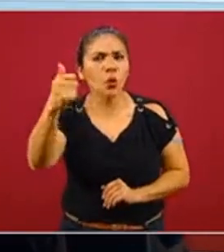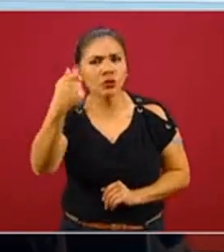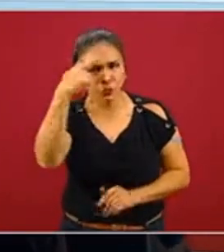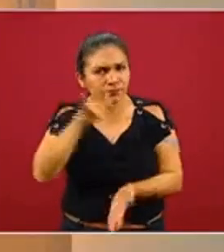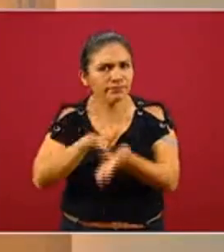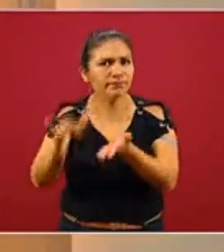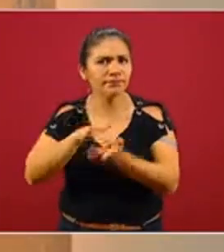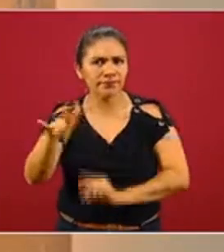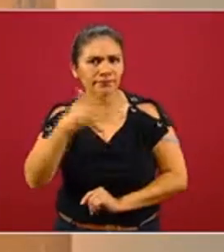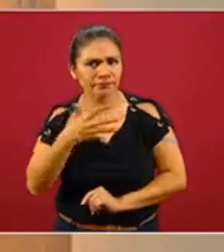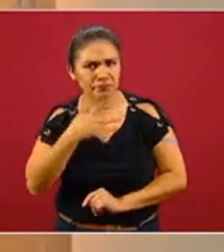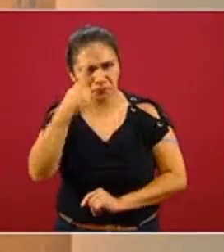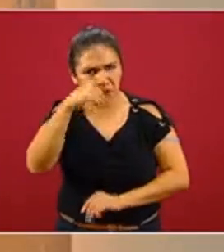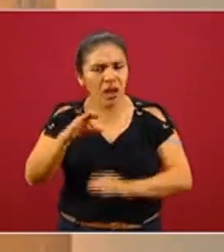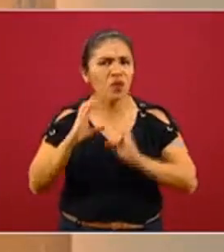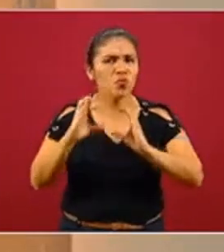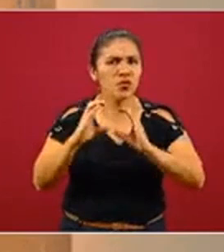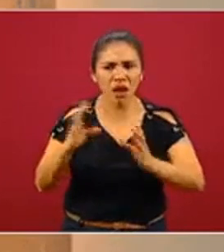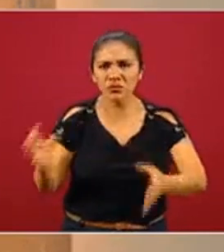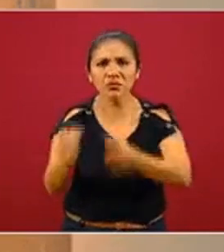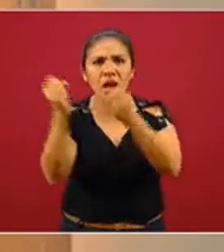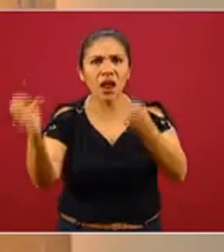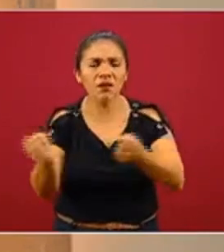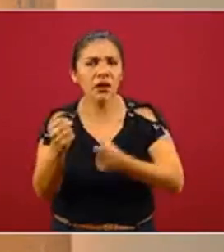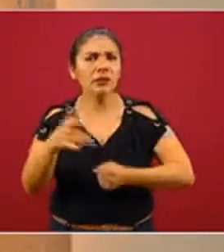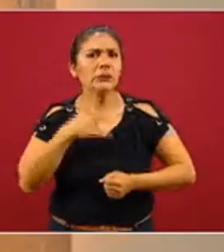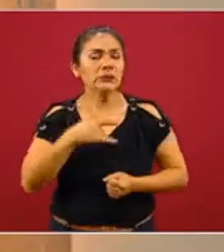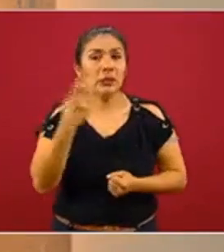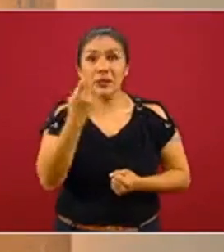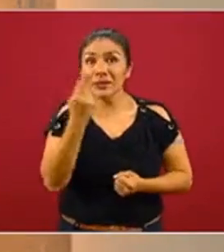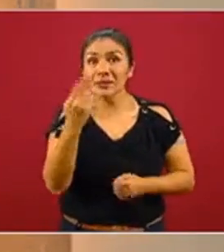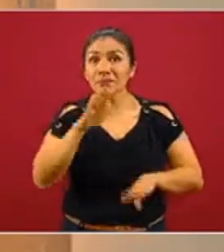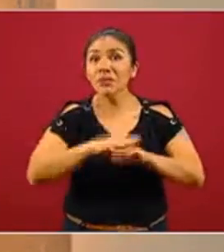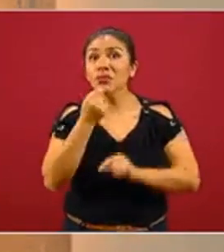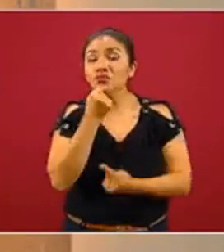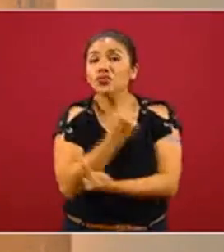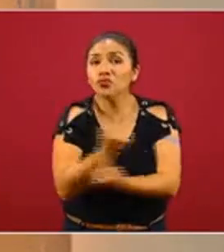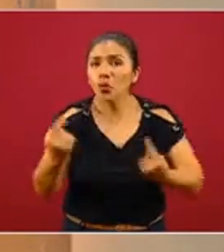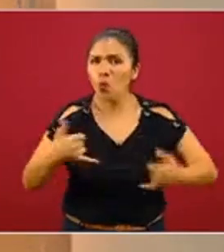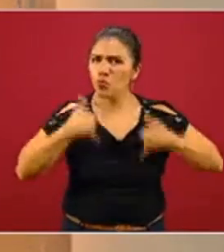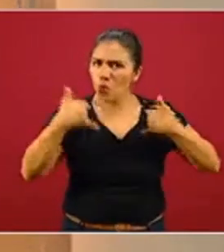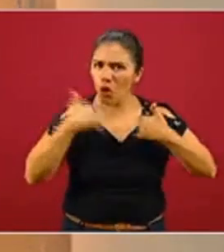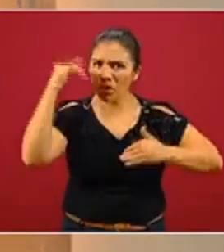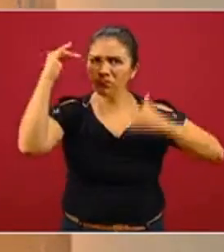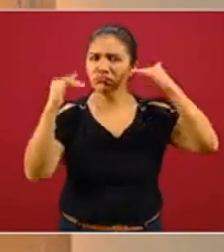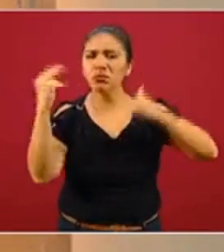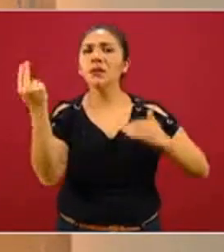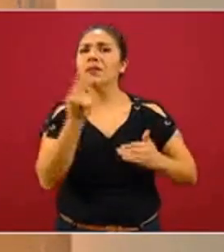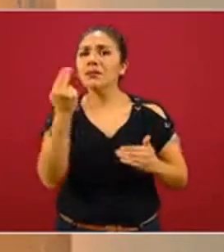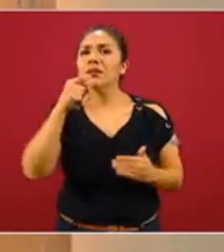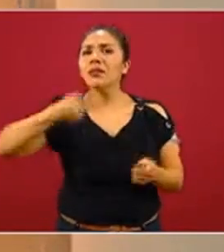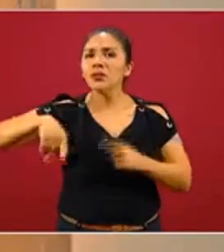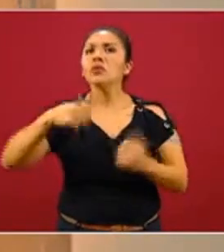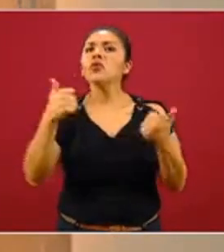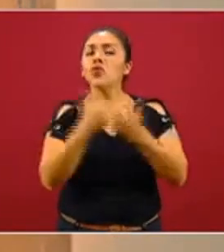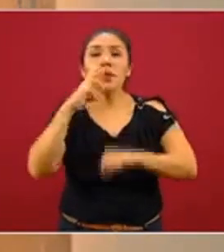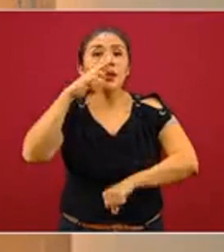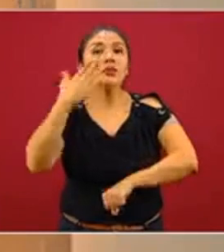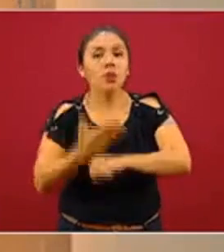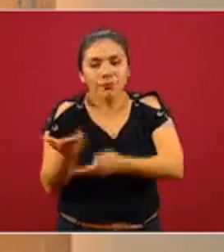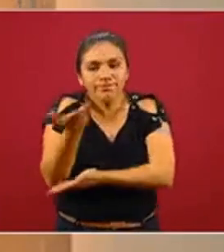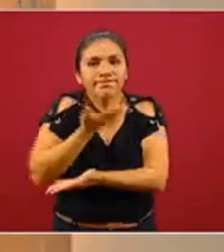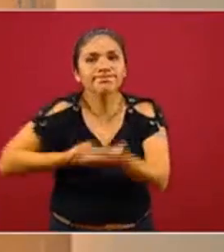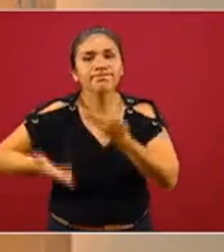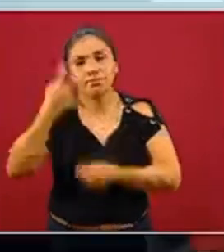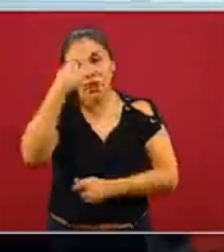a la contención socioemocional. Necesitamos hacer que niños, niñas, adolescentes sean corresponsabilidad de toda